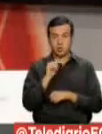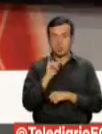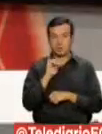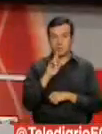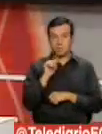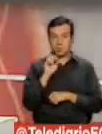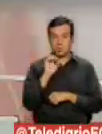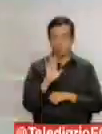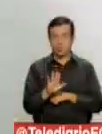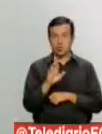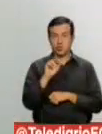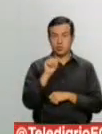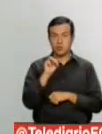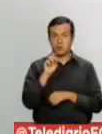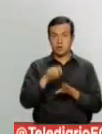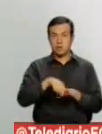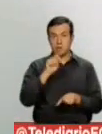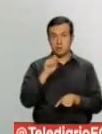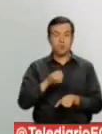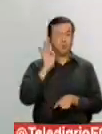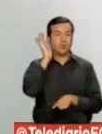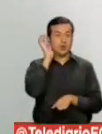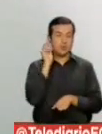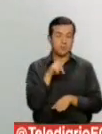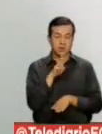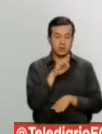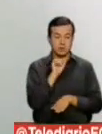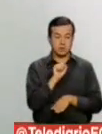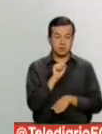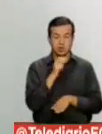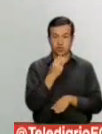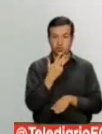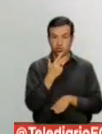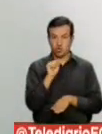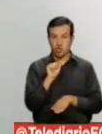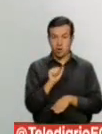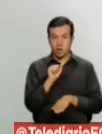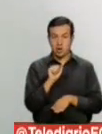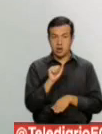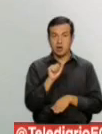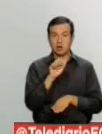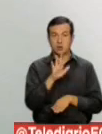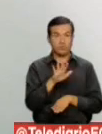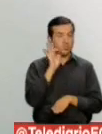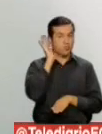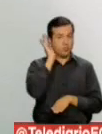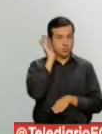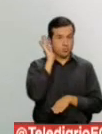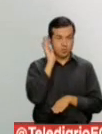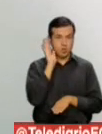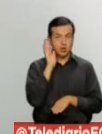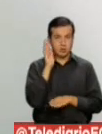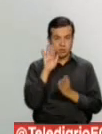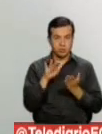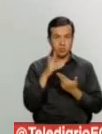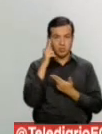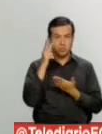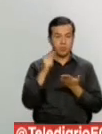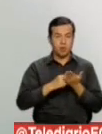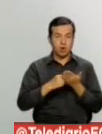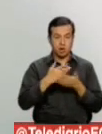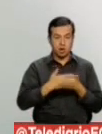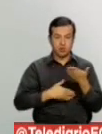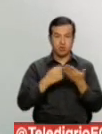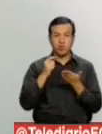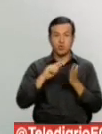Román, abogado de la señora Patricia Ochoa de Gabela, viuda de Gabela, se referirá al examen borrador de la